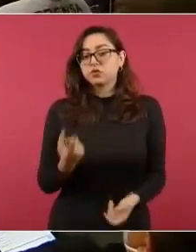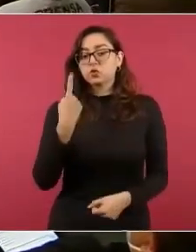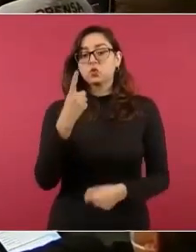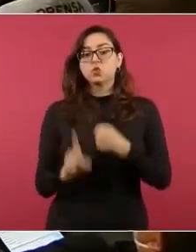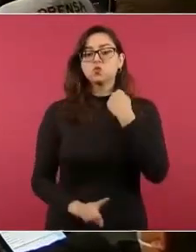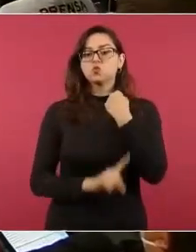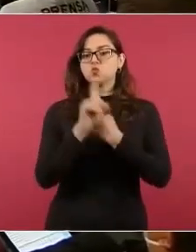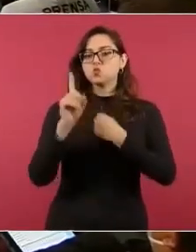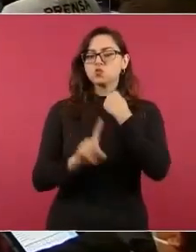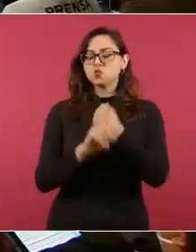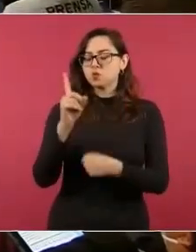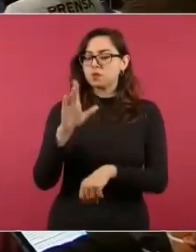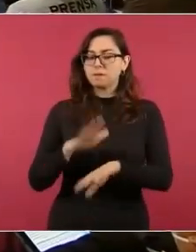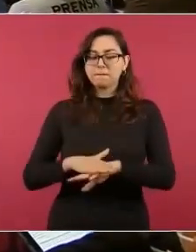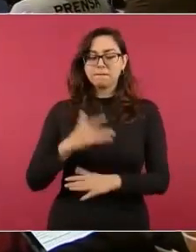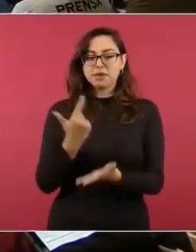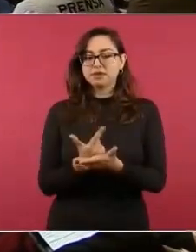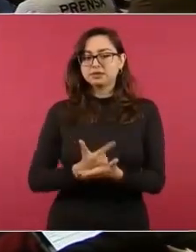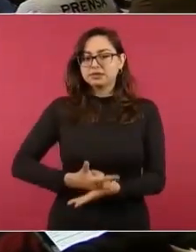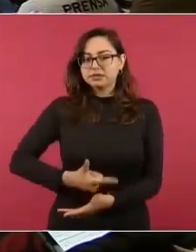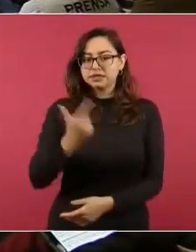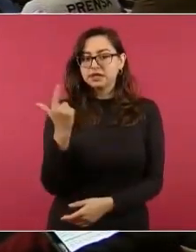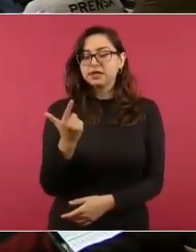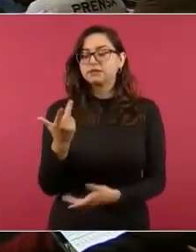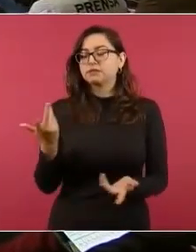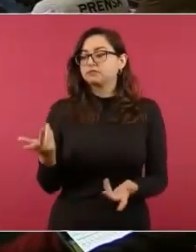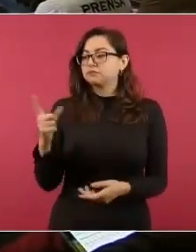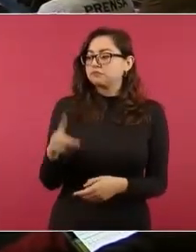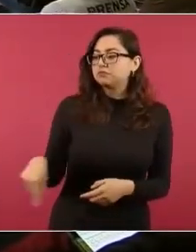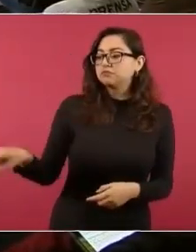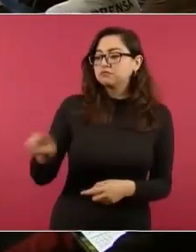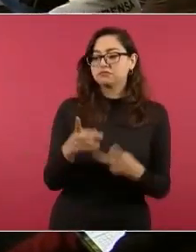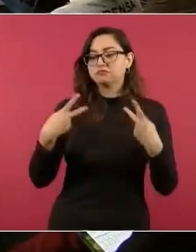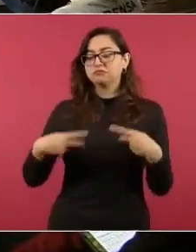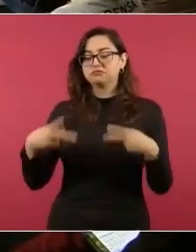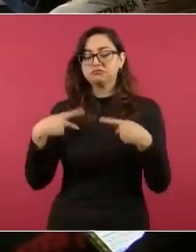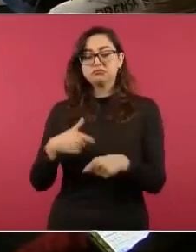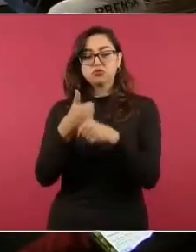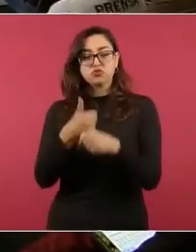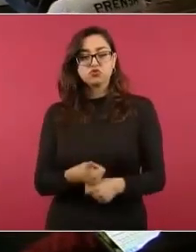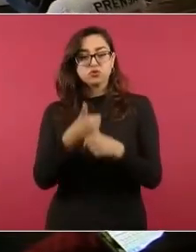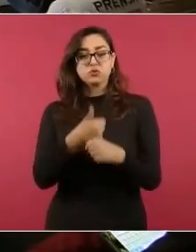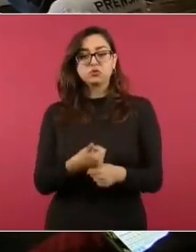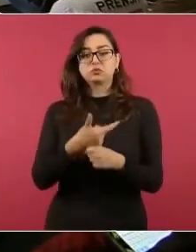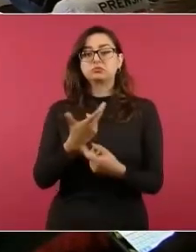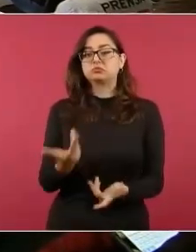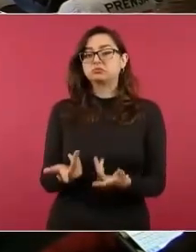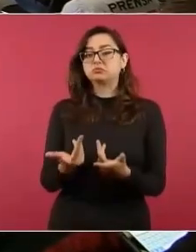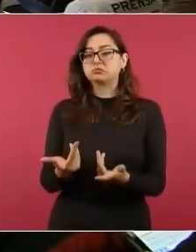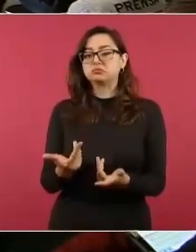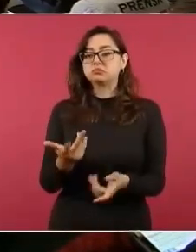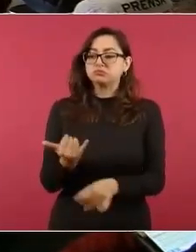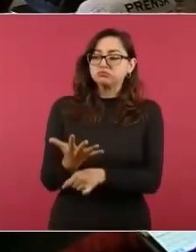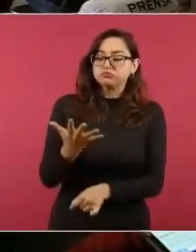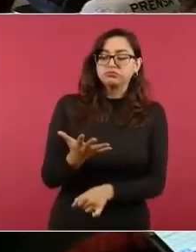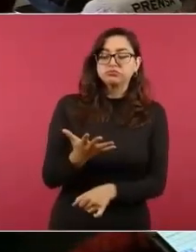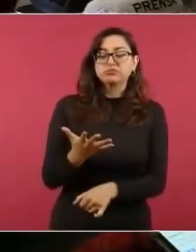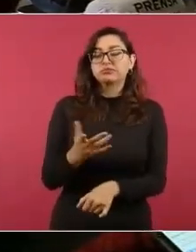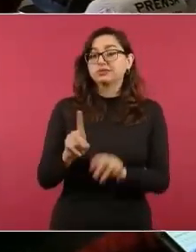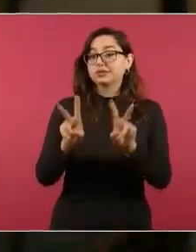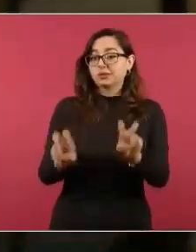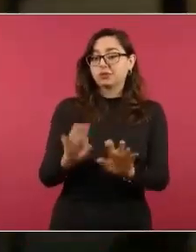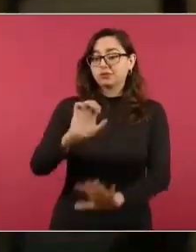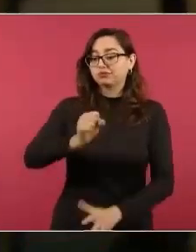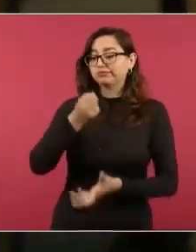problemas a los que se enfrenta la atención a las víctimas es un tema presupuestal, porque desde su creación en 2012,